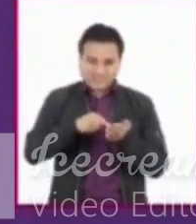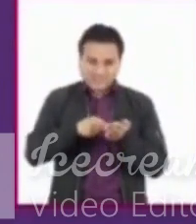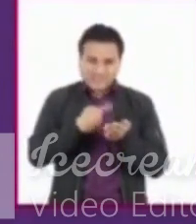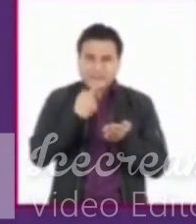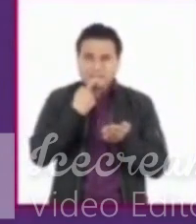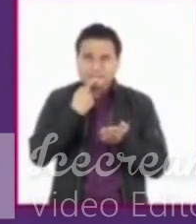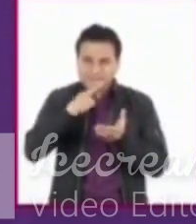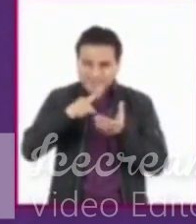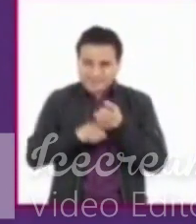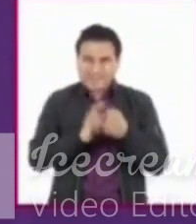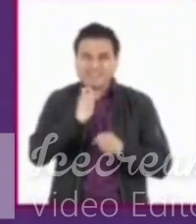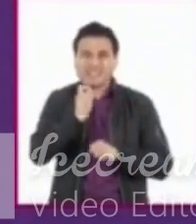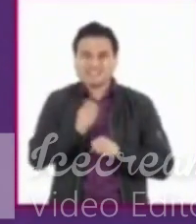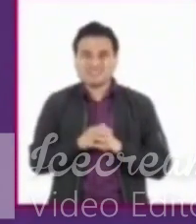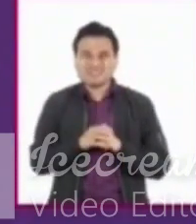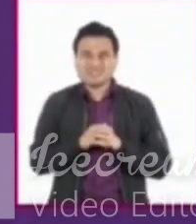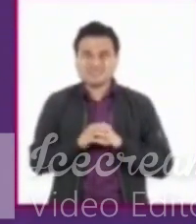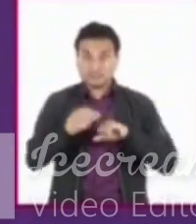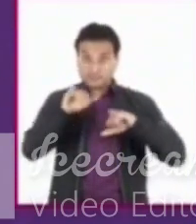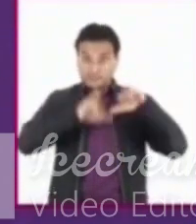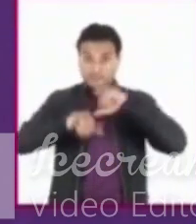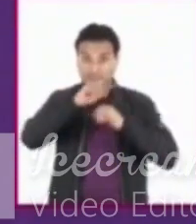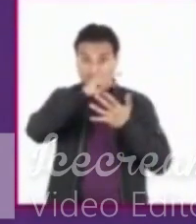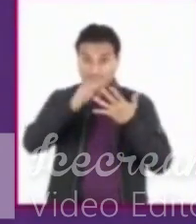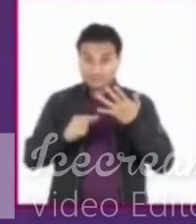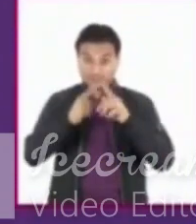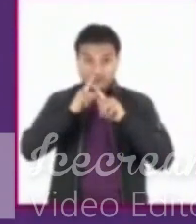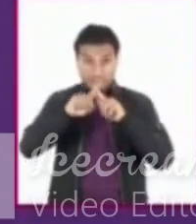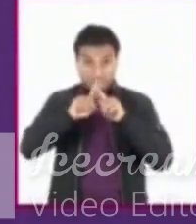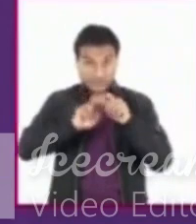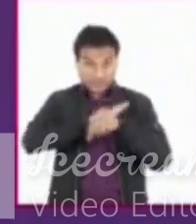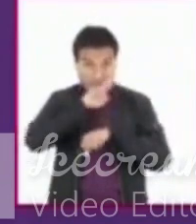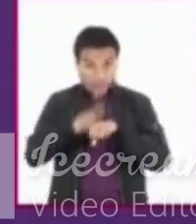cajeta? ¿Utilizarán ingredientes naturales para su fabricación?